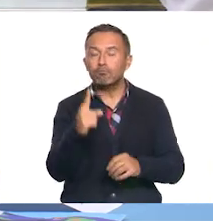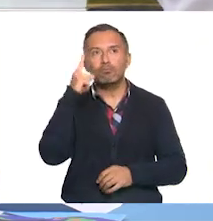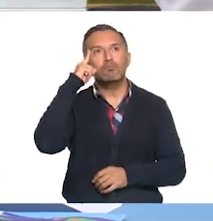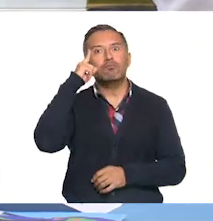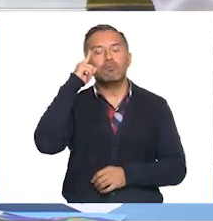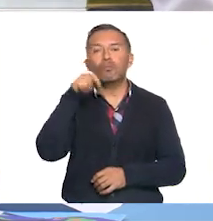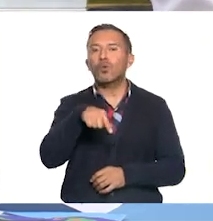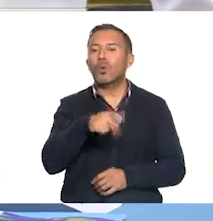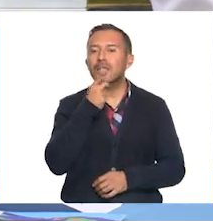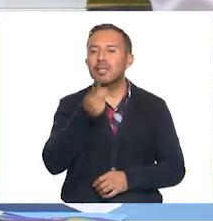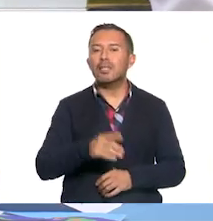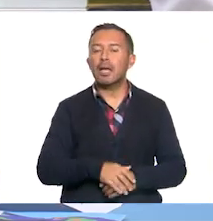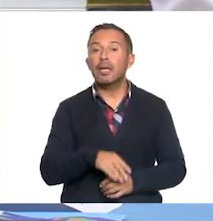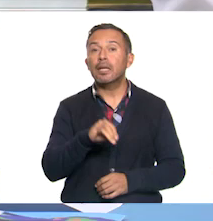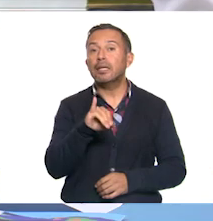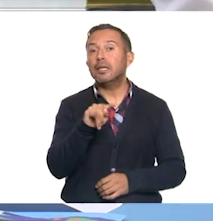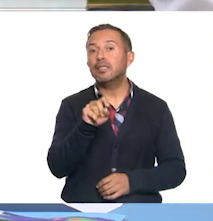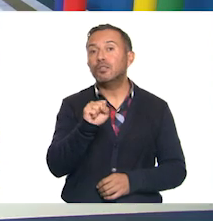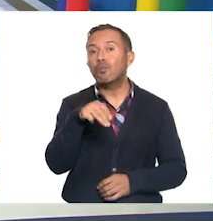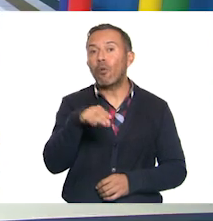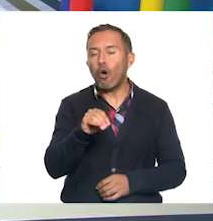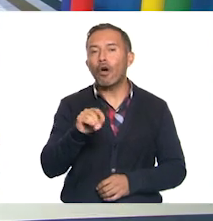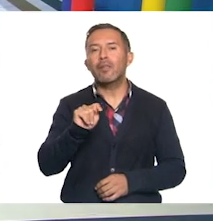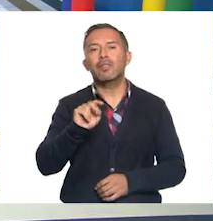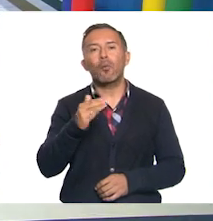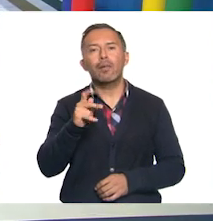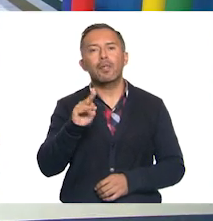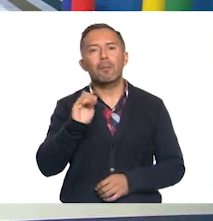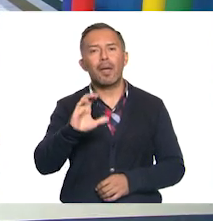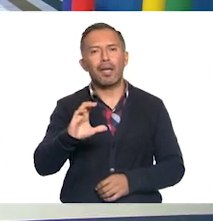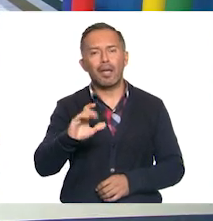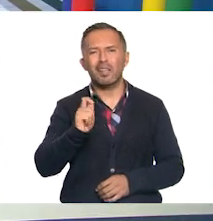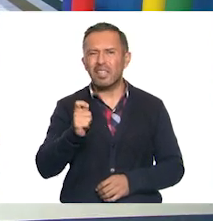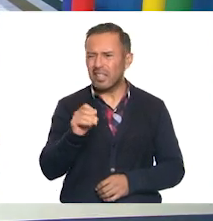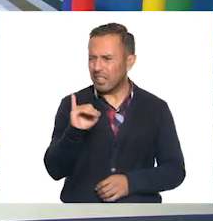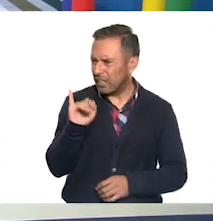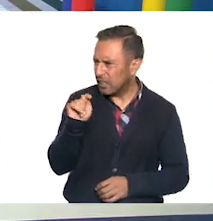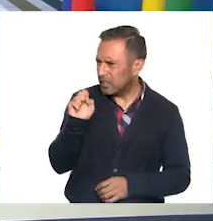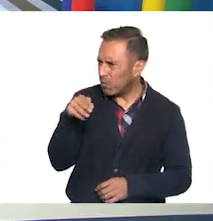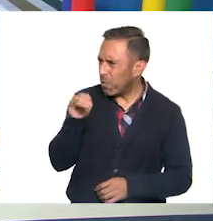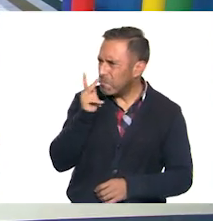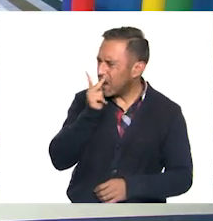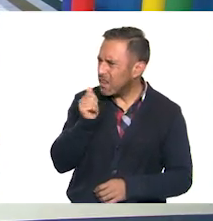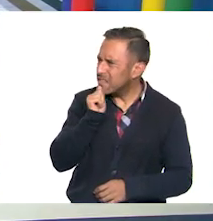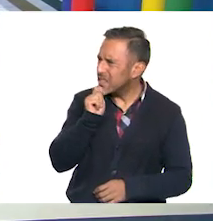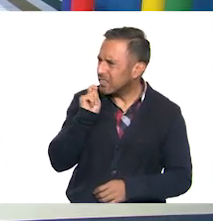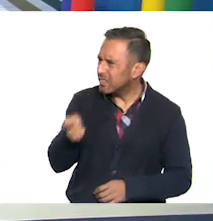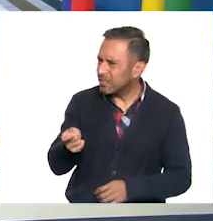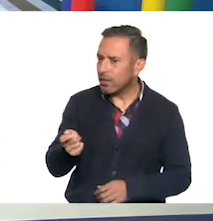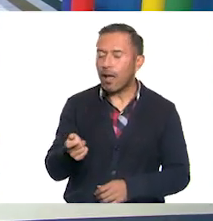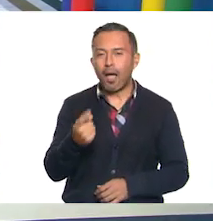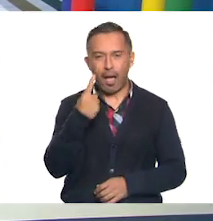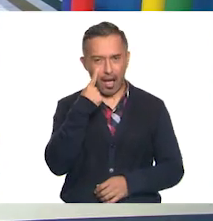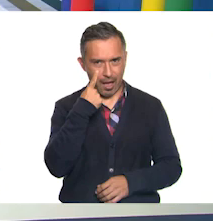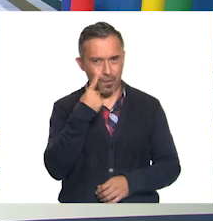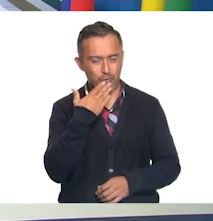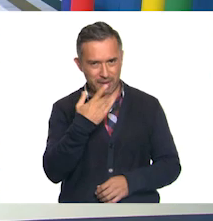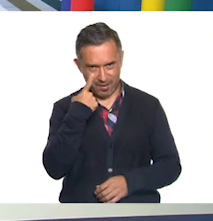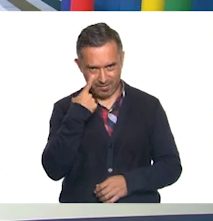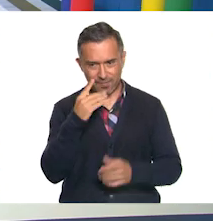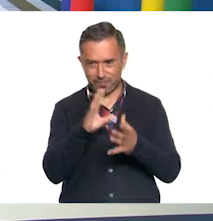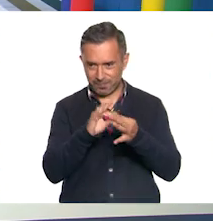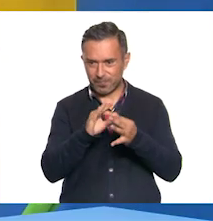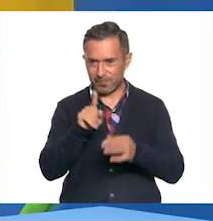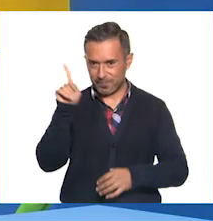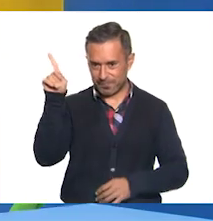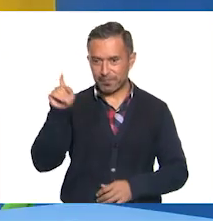dice el Istmo de Tehuantepec. ¿Qué es un istmo? Muy bien, vamos a colocarlo aquí.